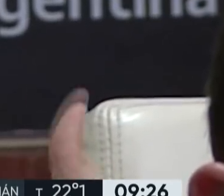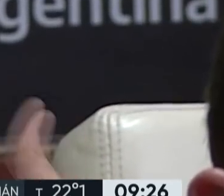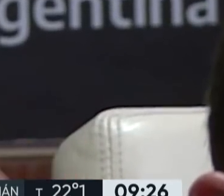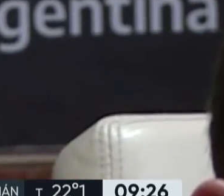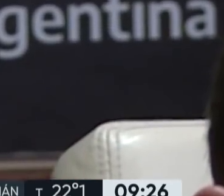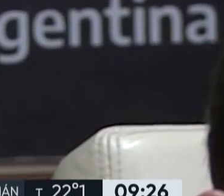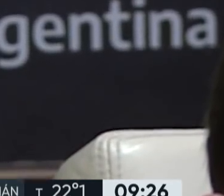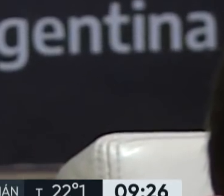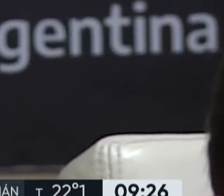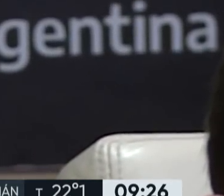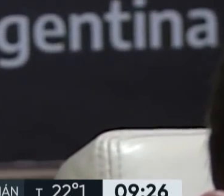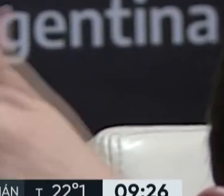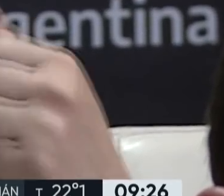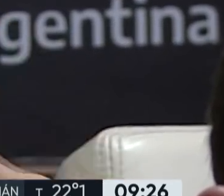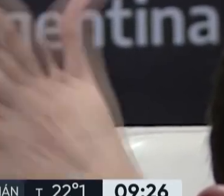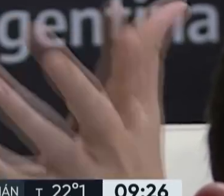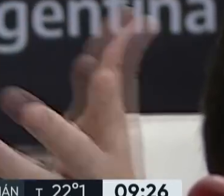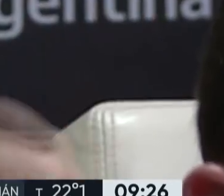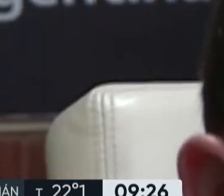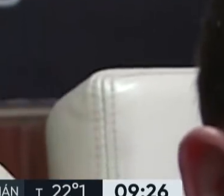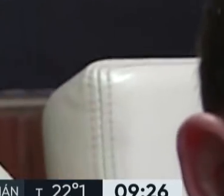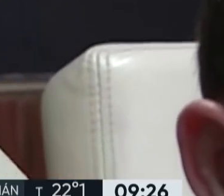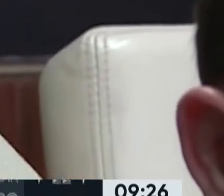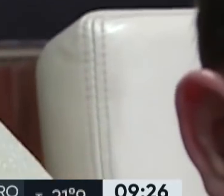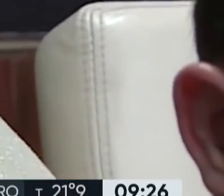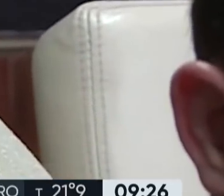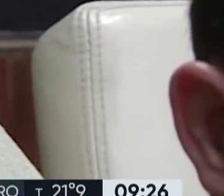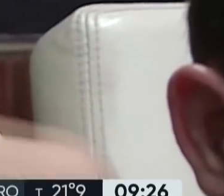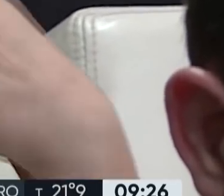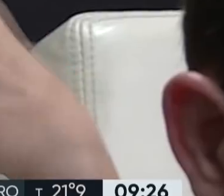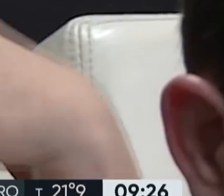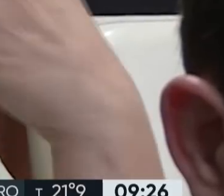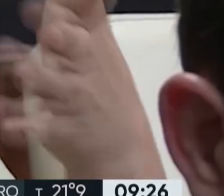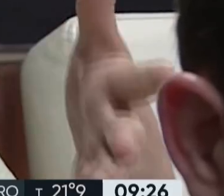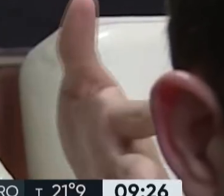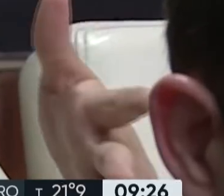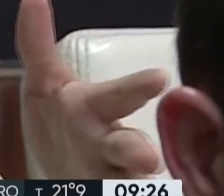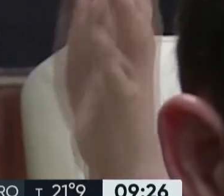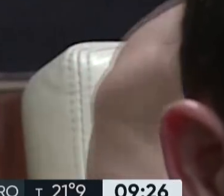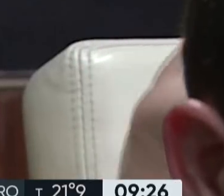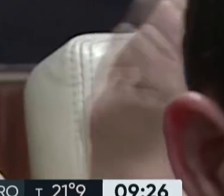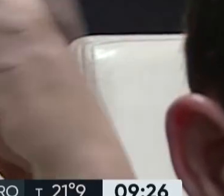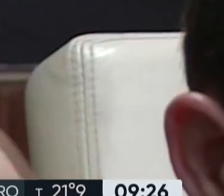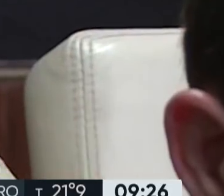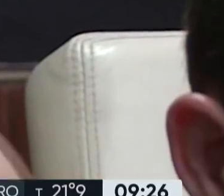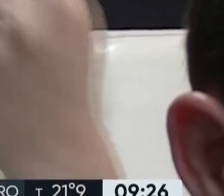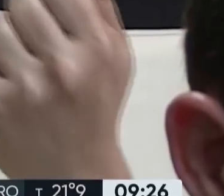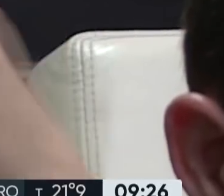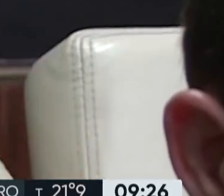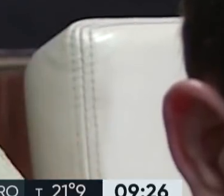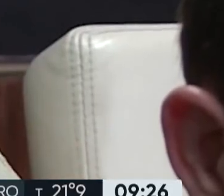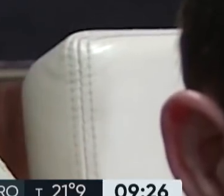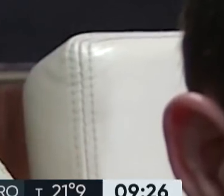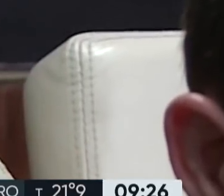tenía pensado equilibrar con mujeres en segundas líneas, y en la misma tónica también consultarle en qué estado está la relación entre el jefe